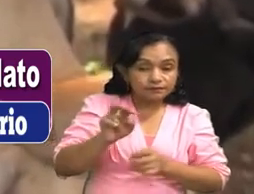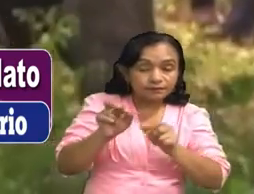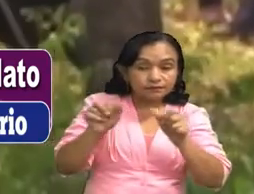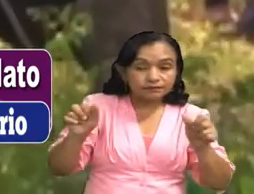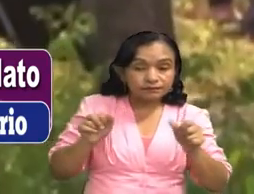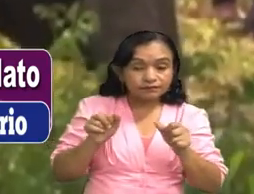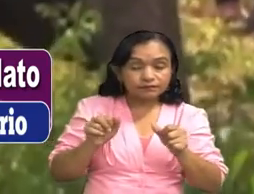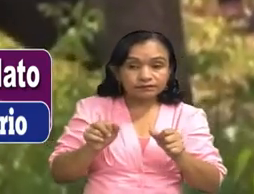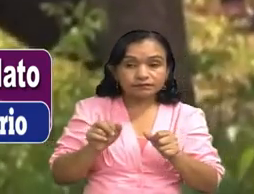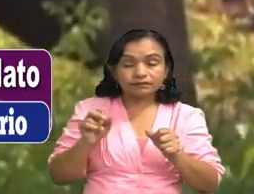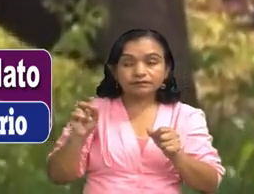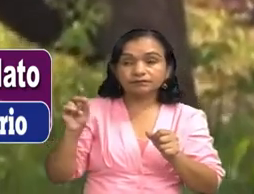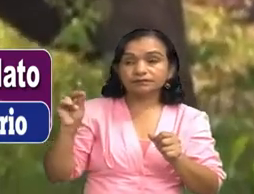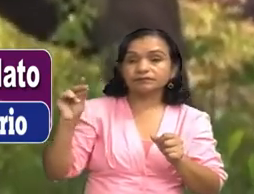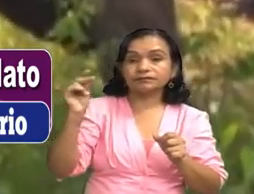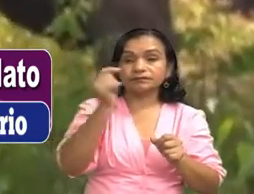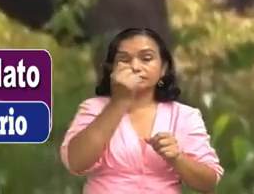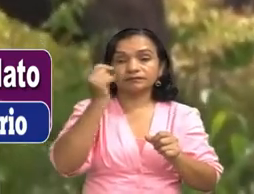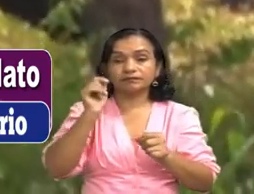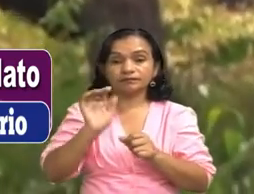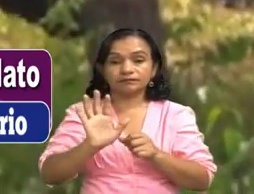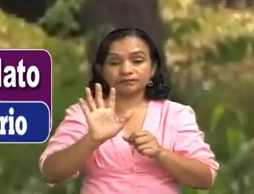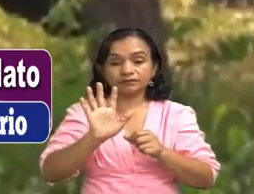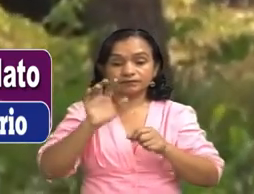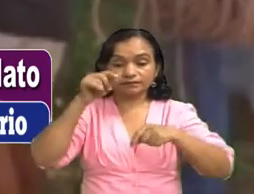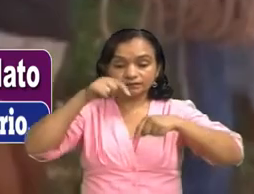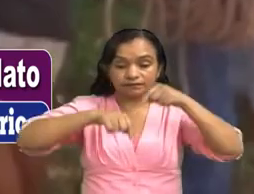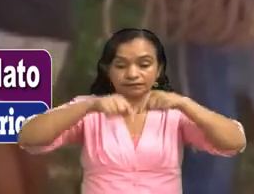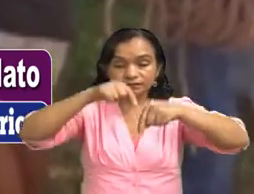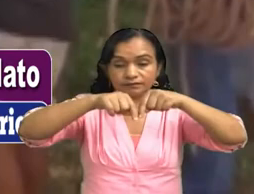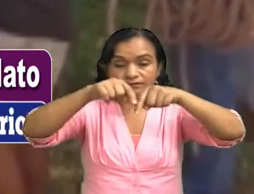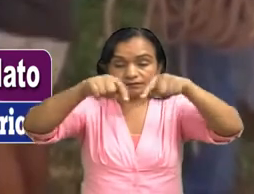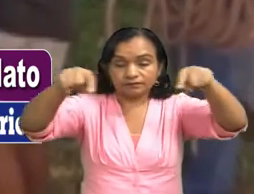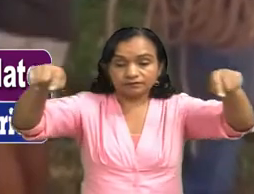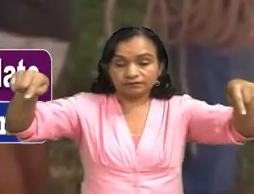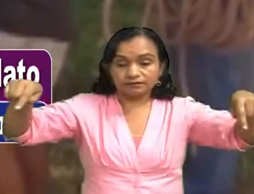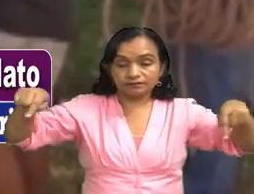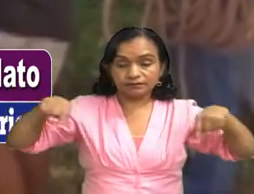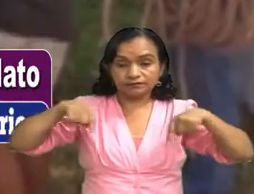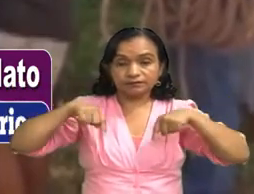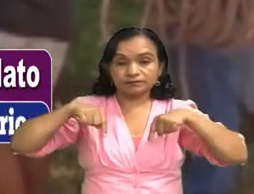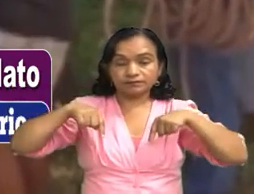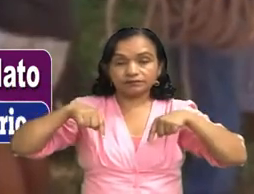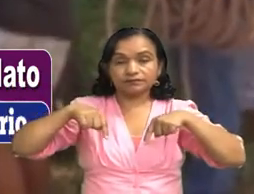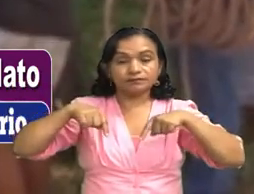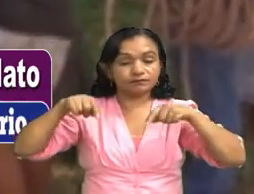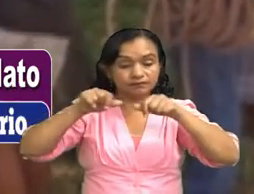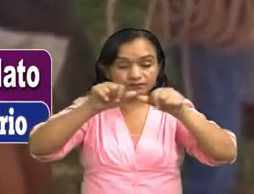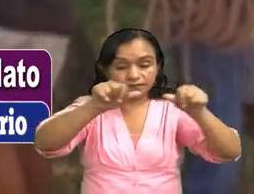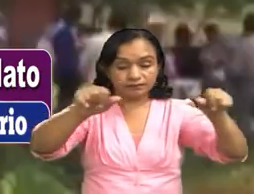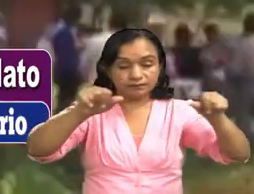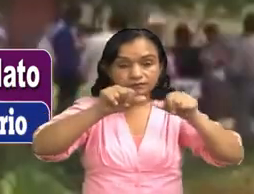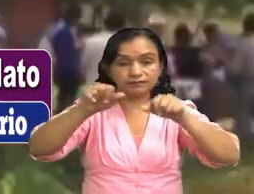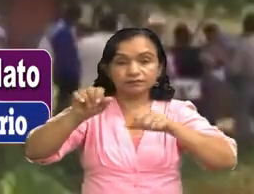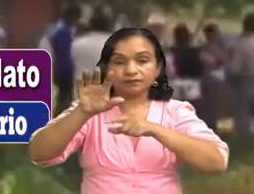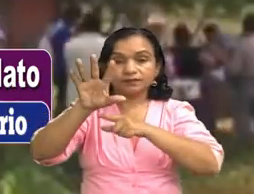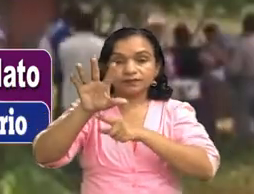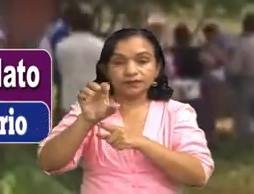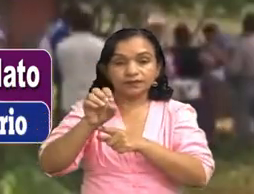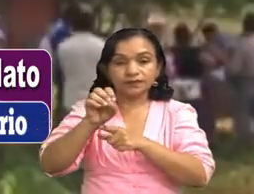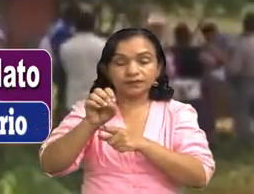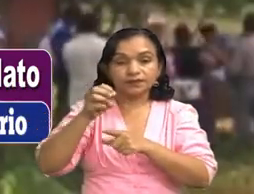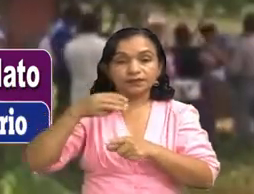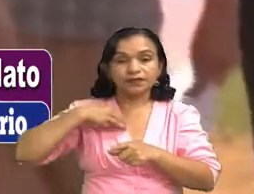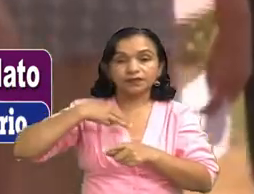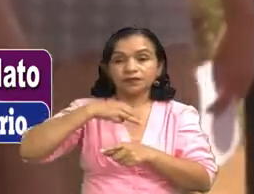se activa un sistema sanitario en 5 kilómetros donde está el caso. Un radio. Un radio donde van 50